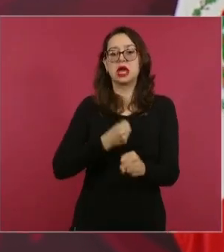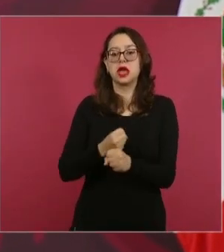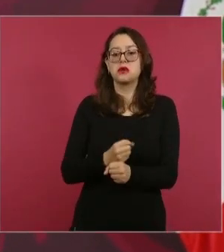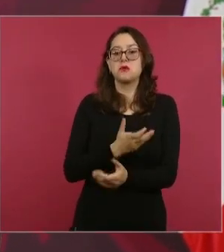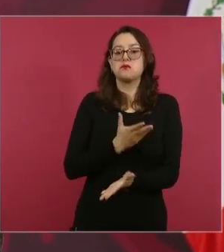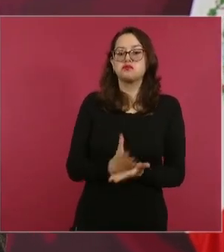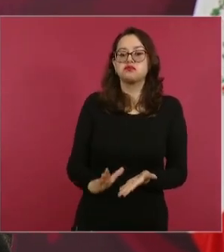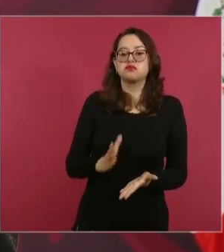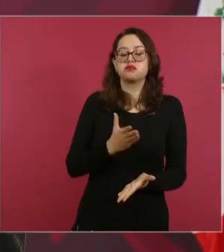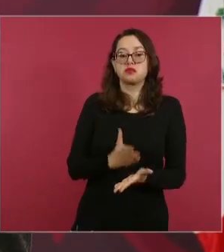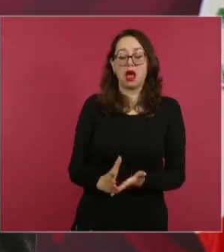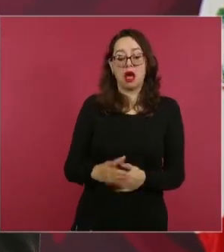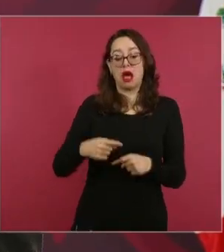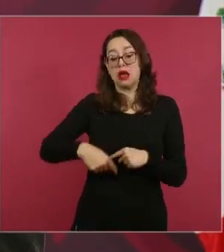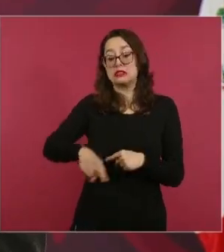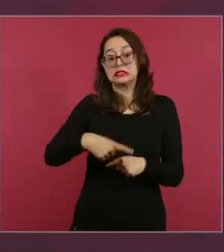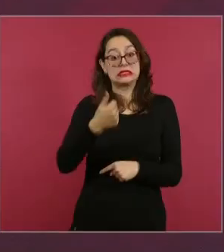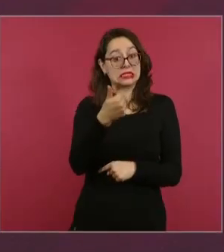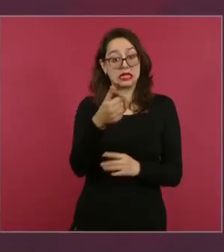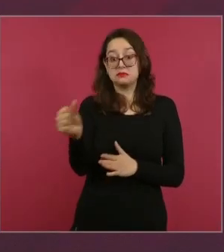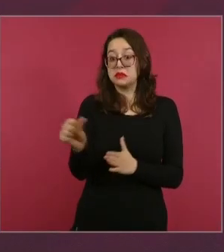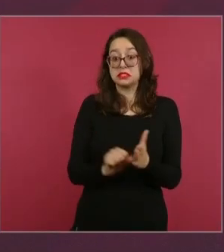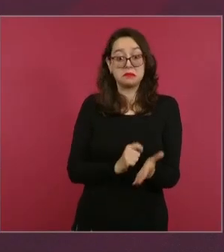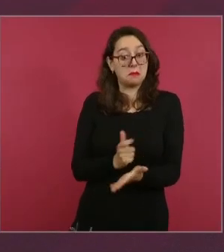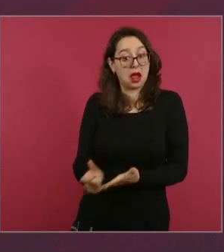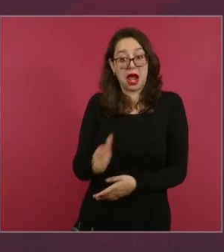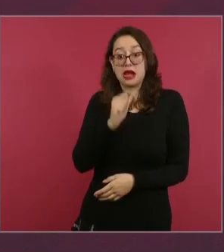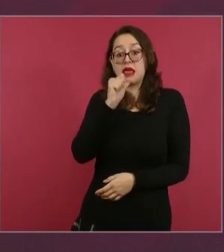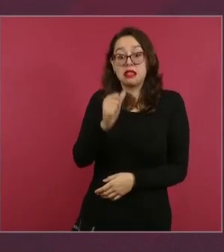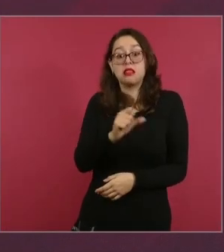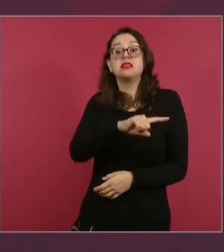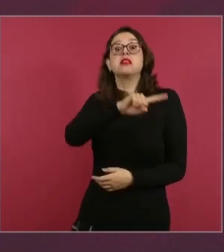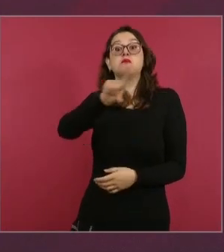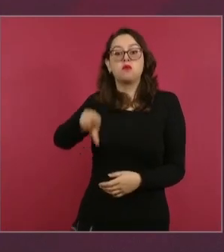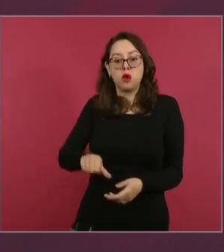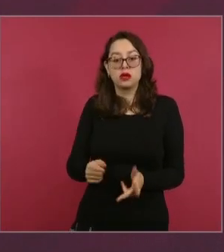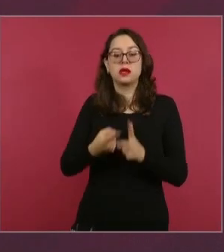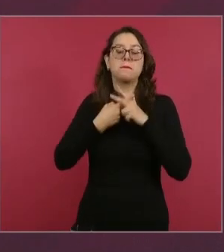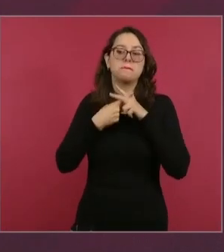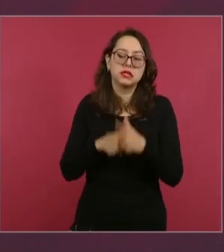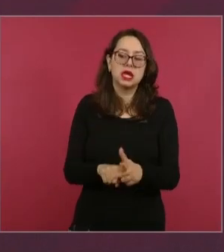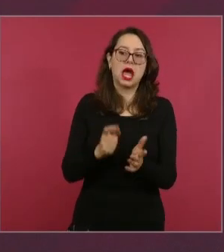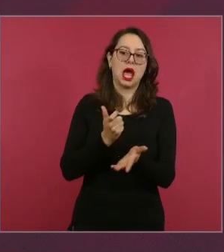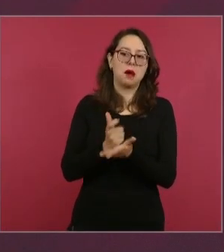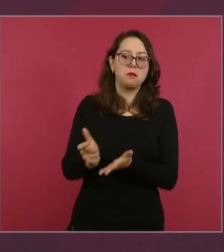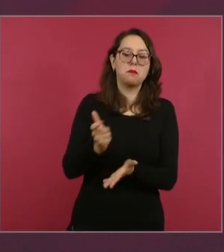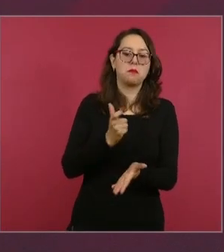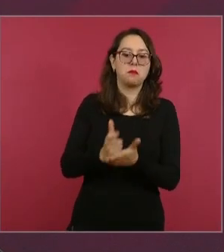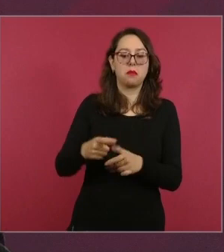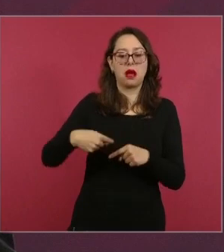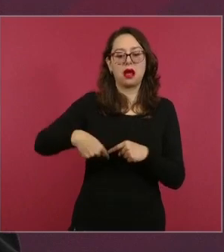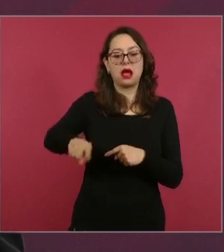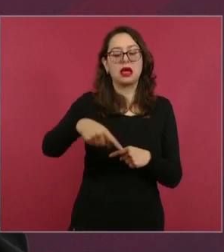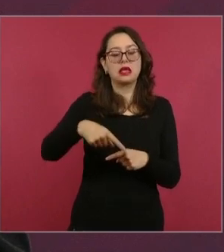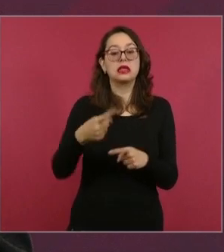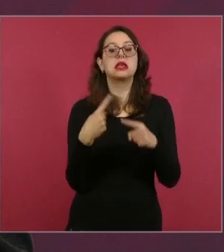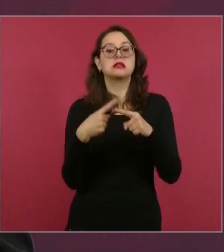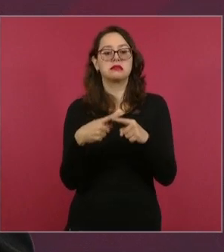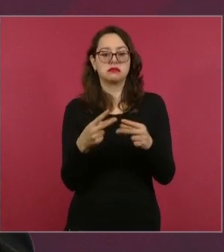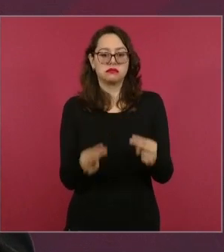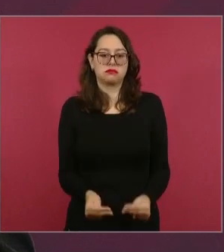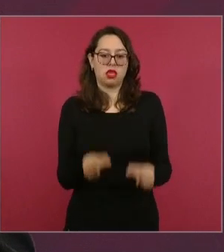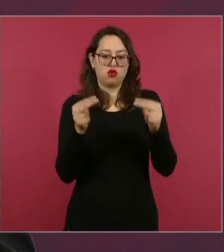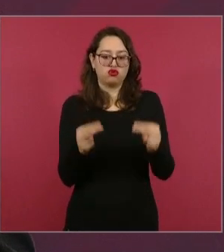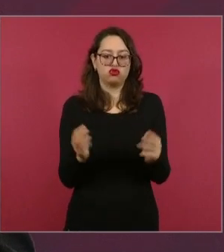6 meses de Gracia En beneficio de Pequeños